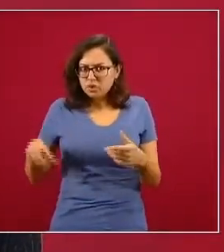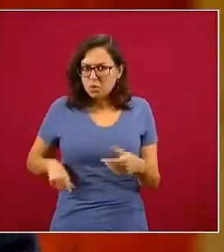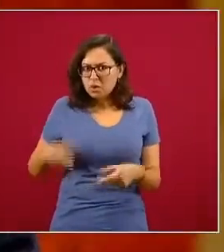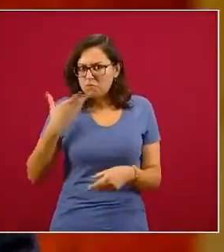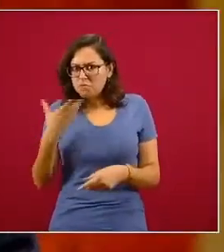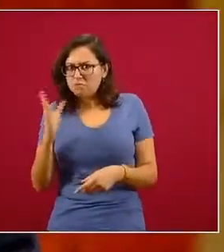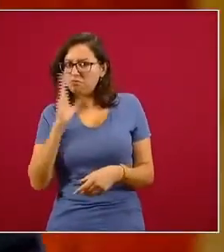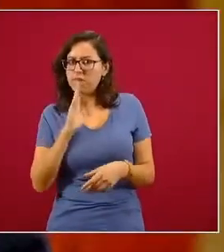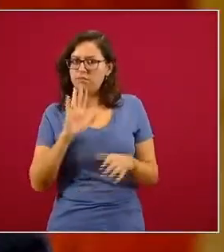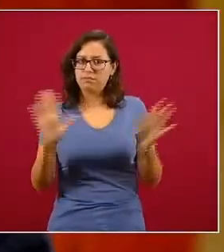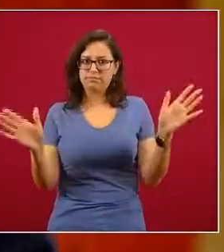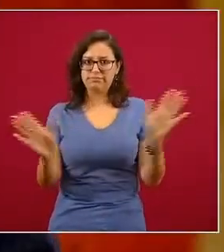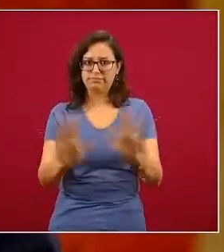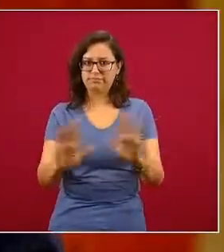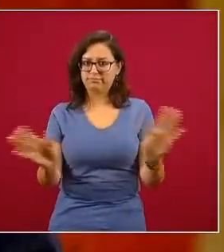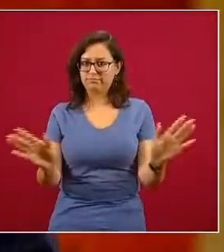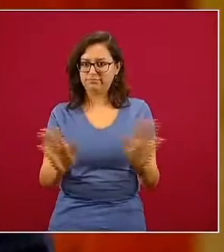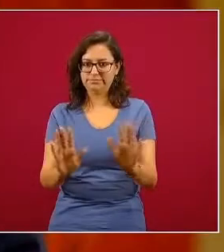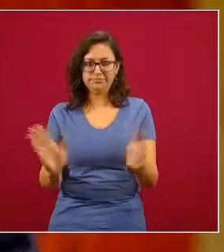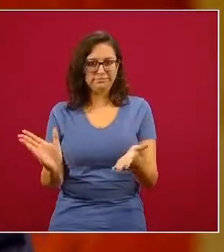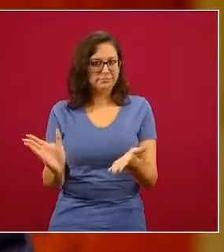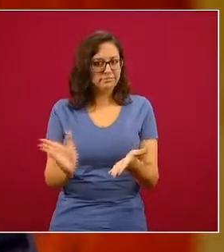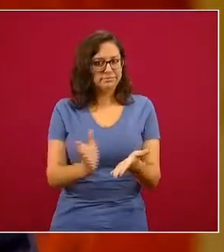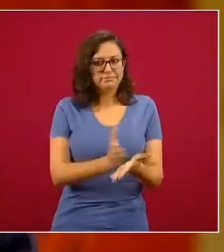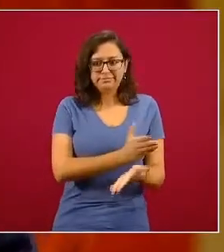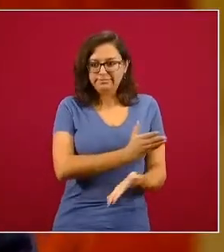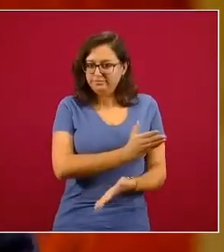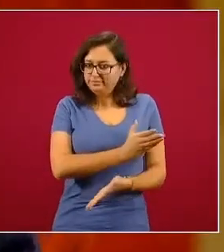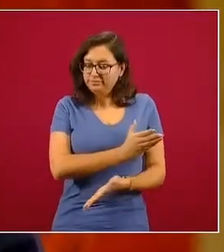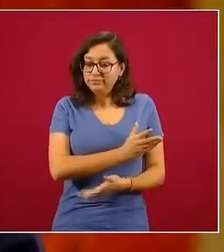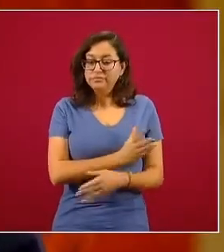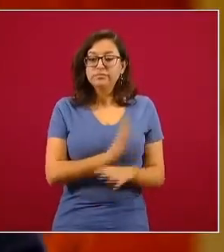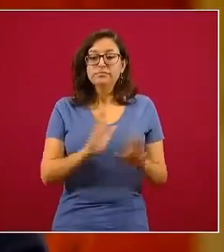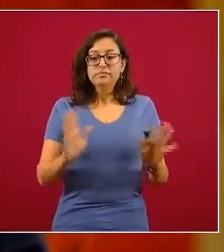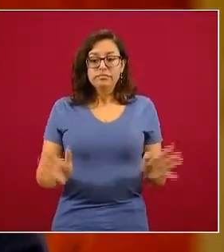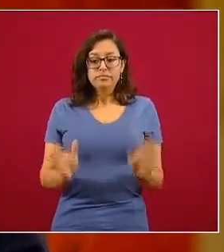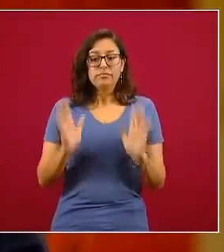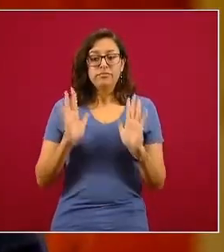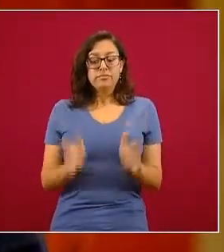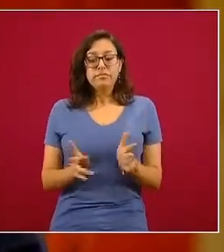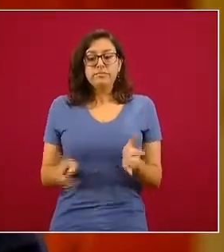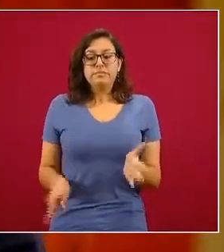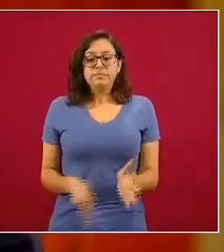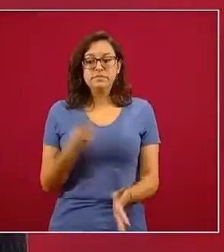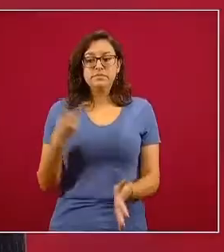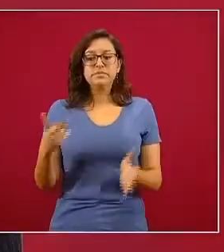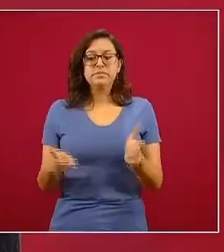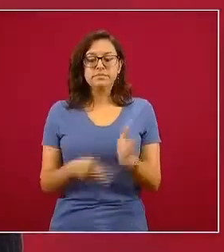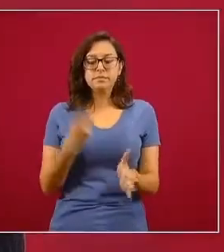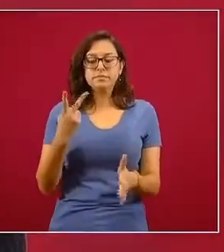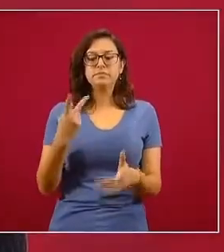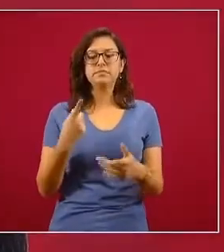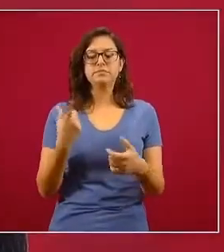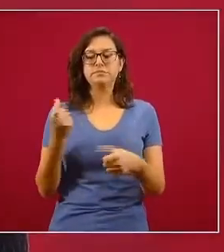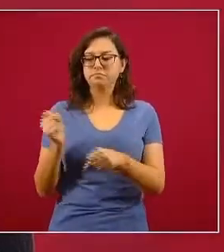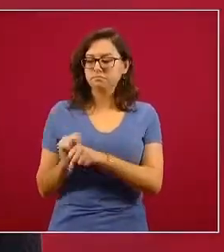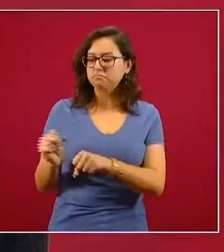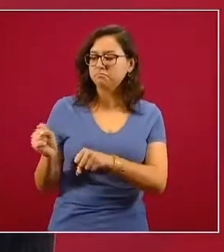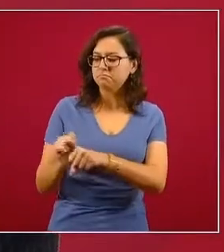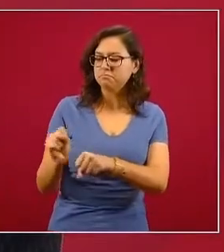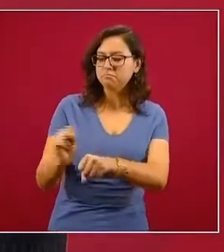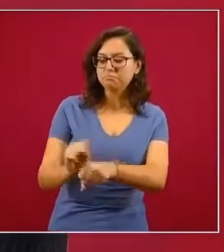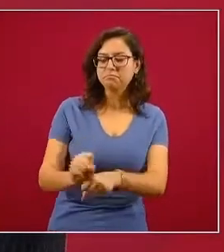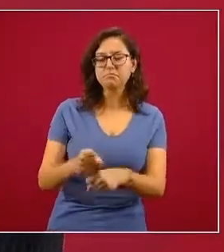intervenciones. Esto durante las varias semanas en donde estuvo en conversación pública el tema del semáforo